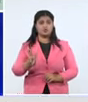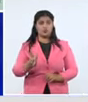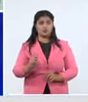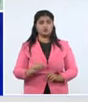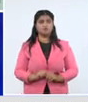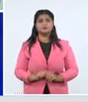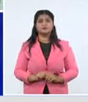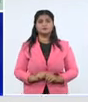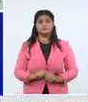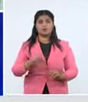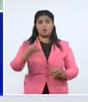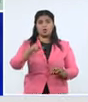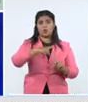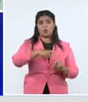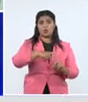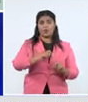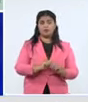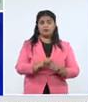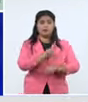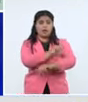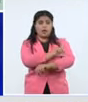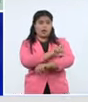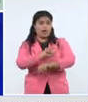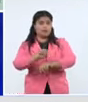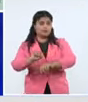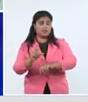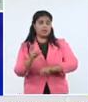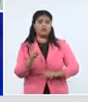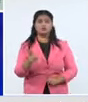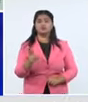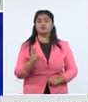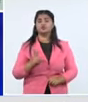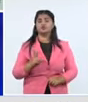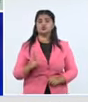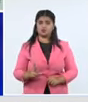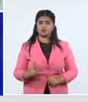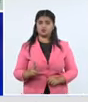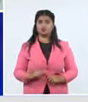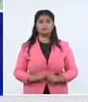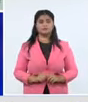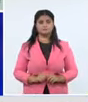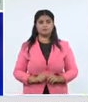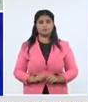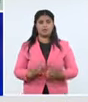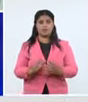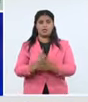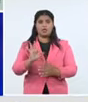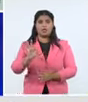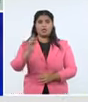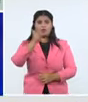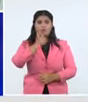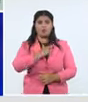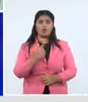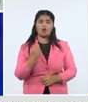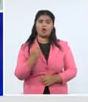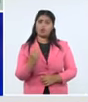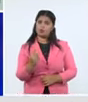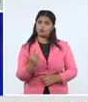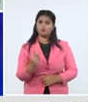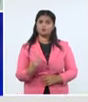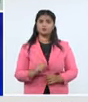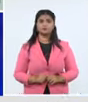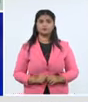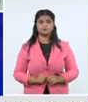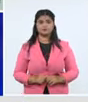y Cueto y Antilla, que también confirma 2 casos positivos junto a Mayarí, y Moa solo confirma un enfermo